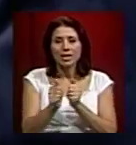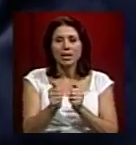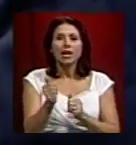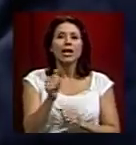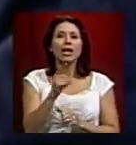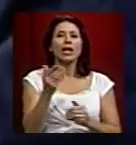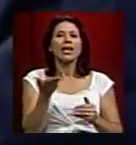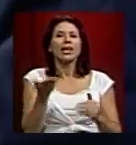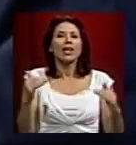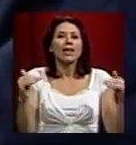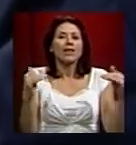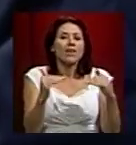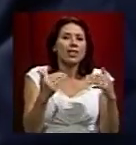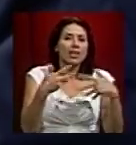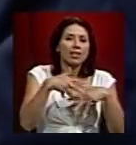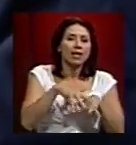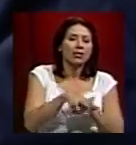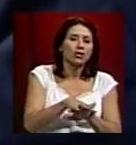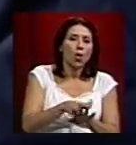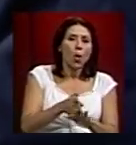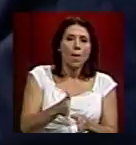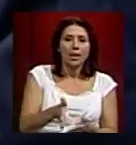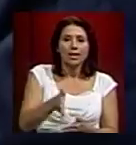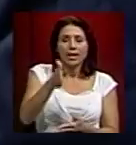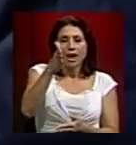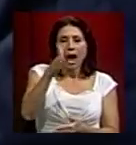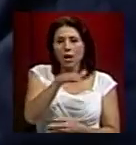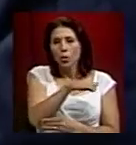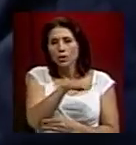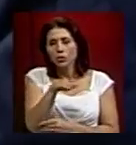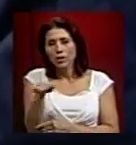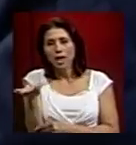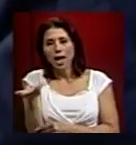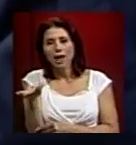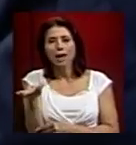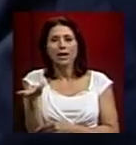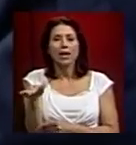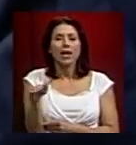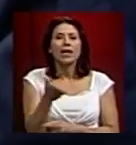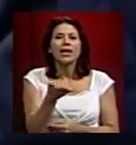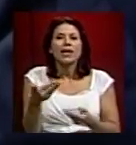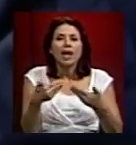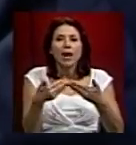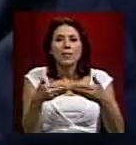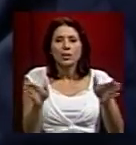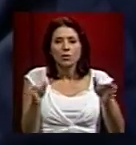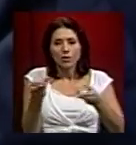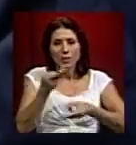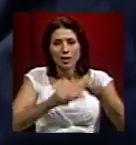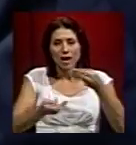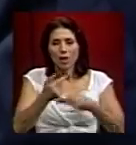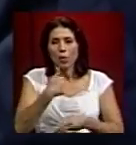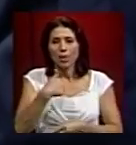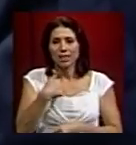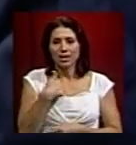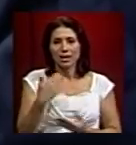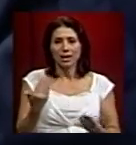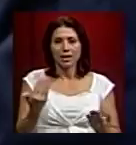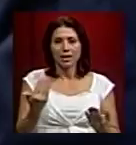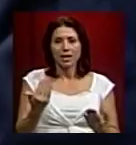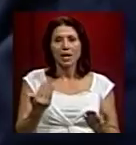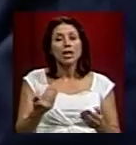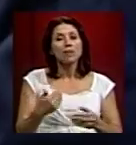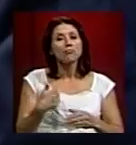integración vertical, horizontal, digamos, qué amplitud de mercado voy a tener. Y